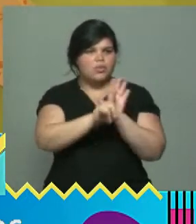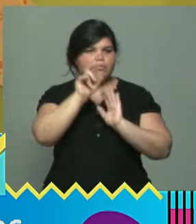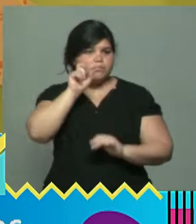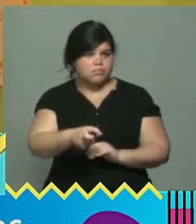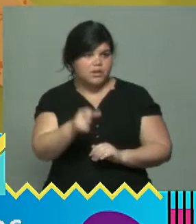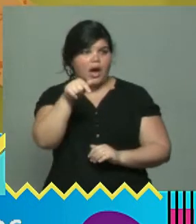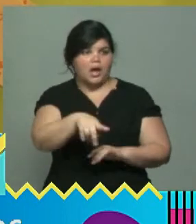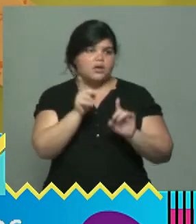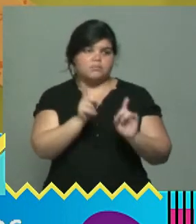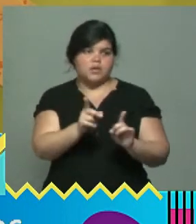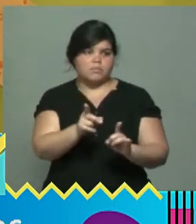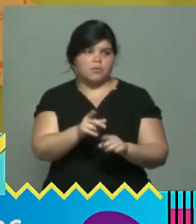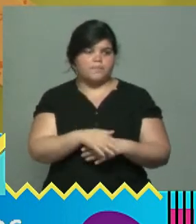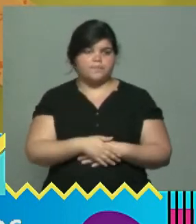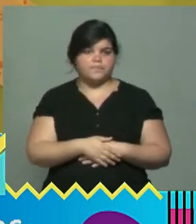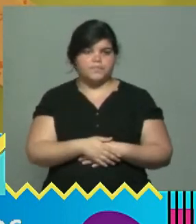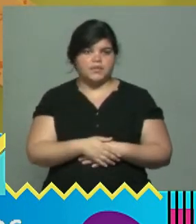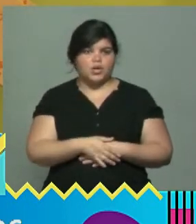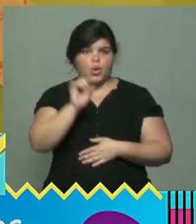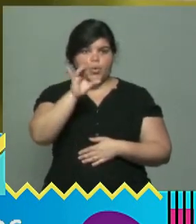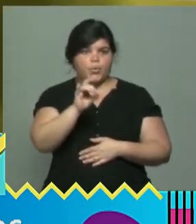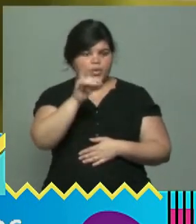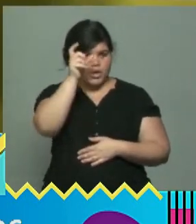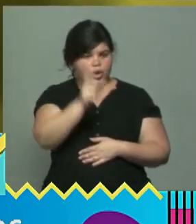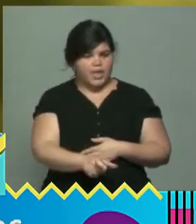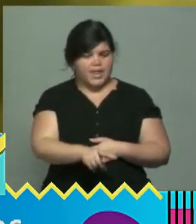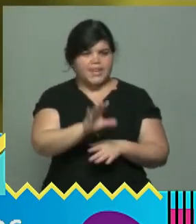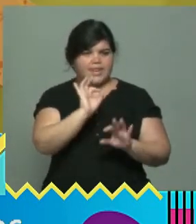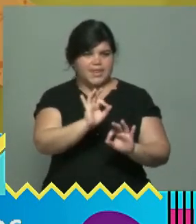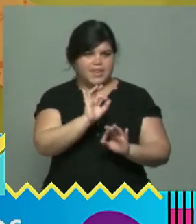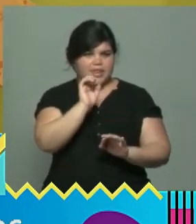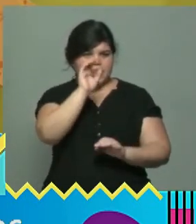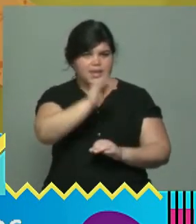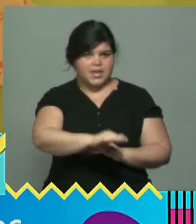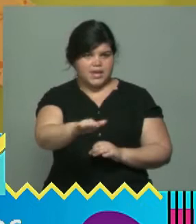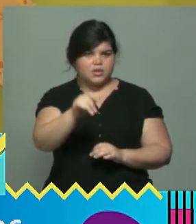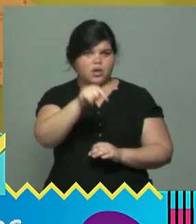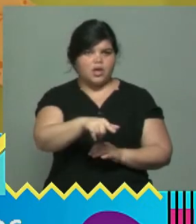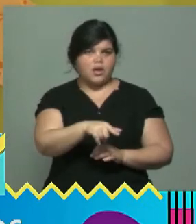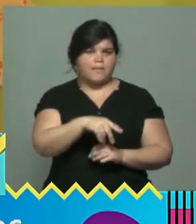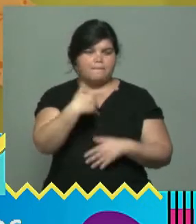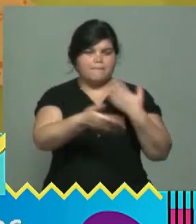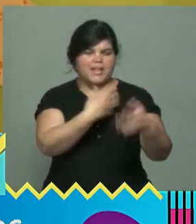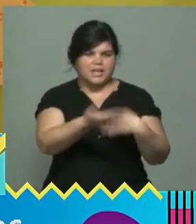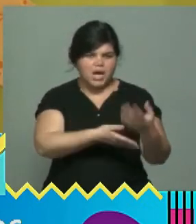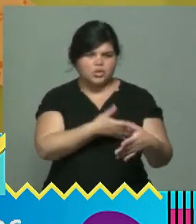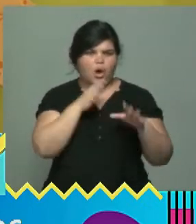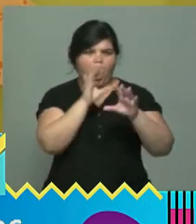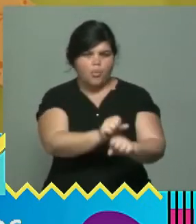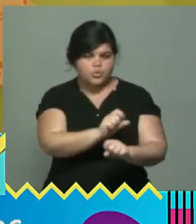vulneración de derechos, no solamente el del derecho a la dignidad e integridad, que son las situaciones de maltrato y abuso. Cualquier situación